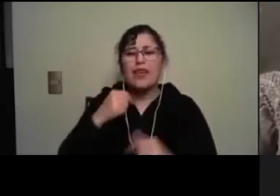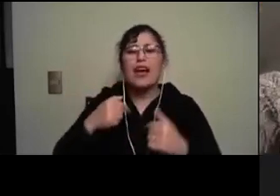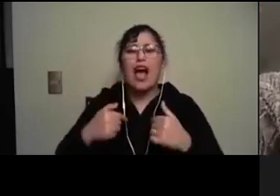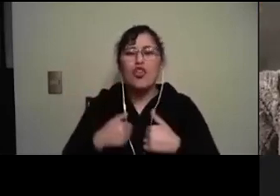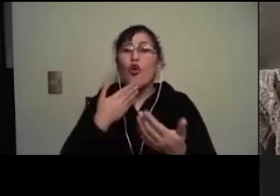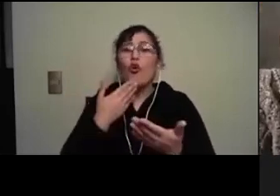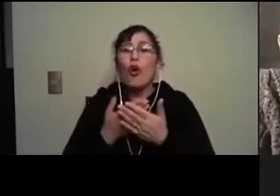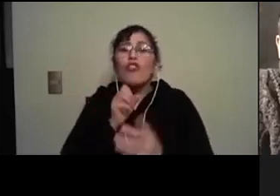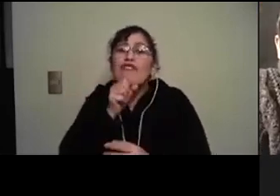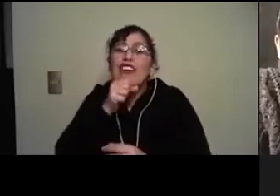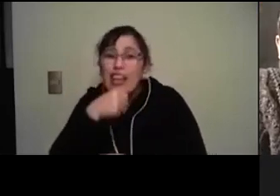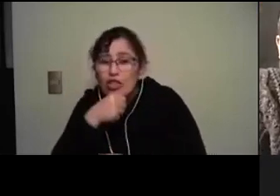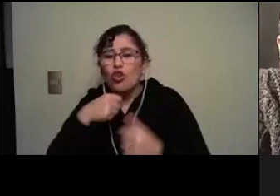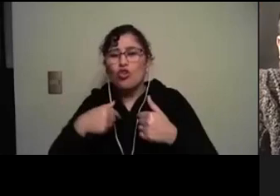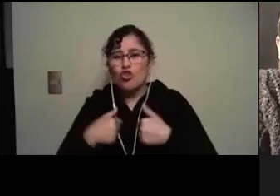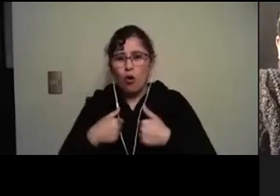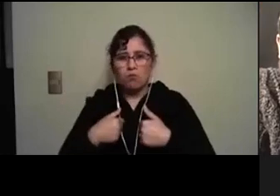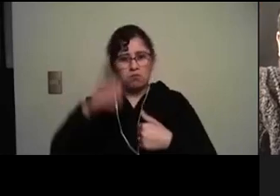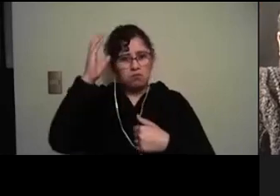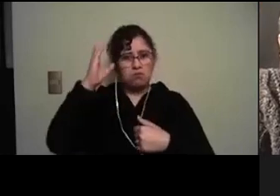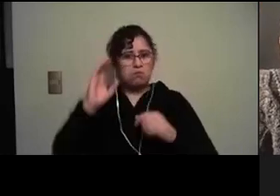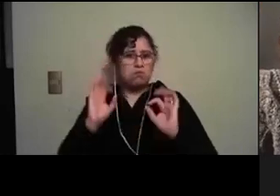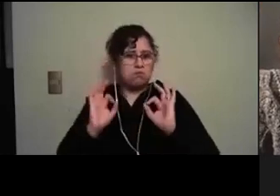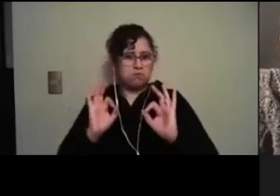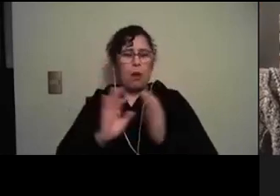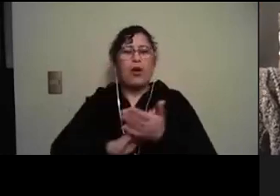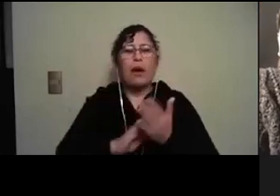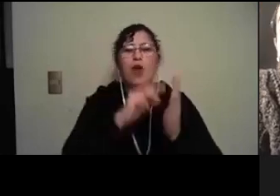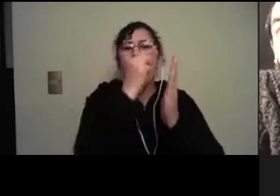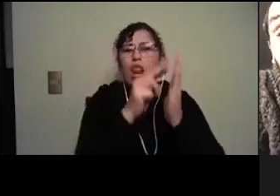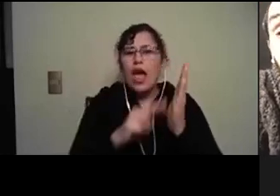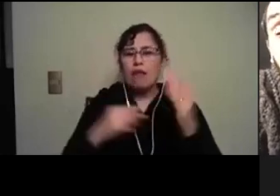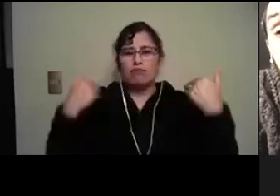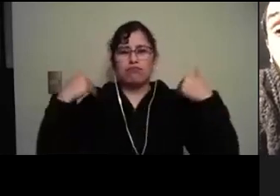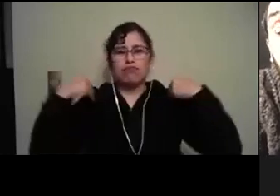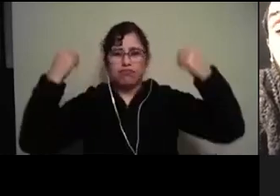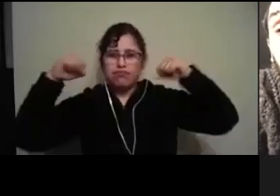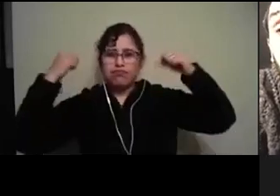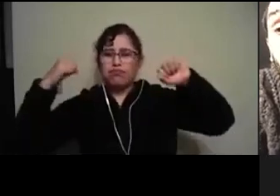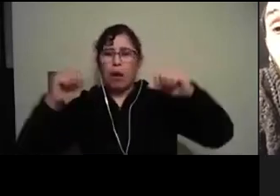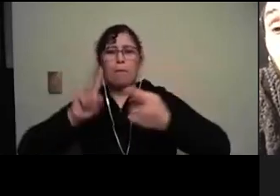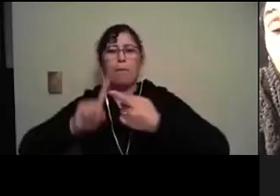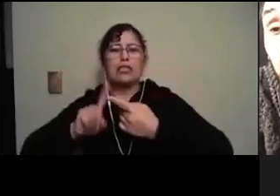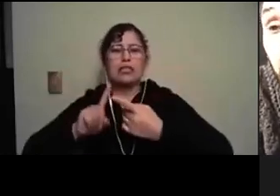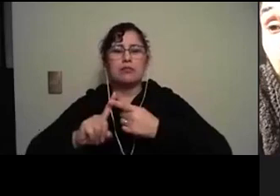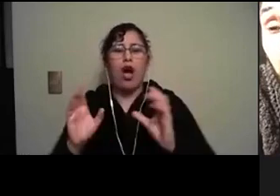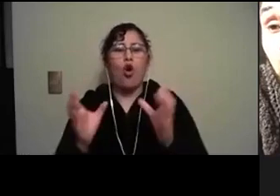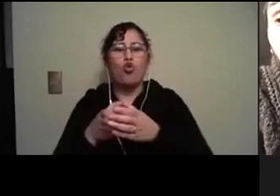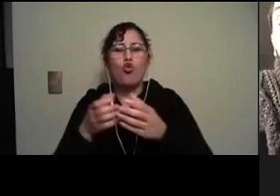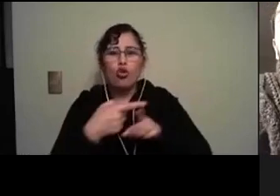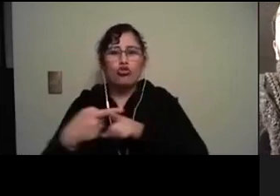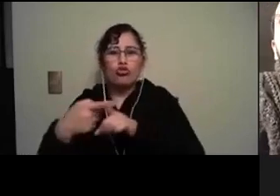senescencia? ¿Ya? Entonces, por ejemplo, la lectura, la actividad física, la participación en grupos sociales o